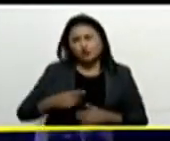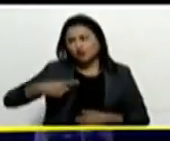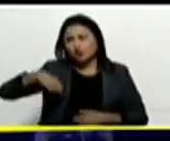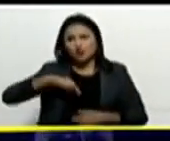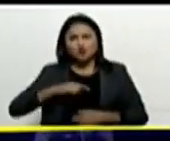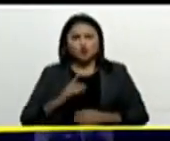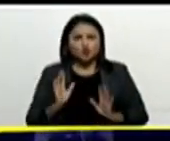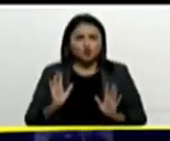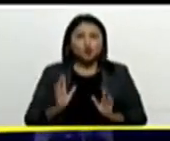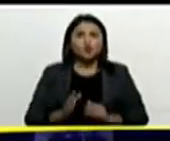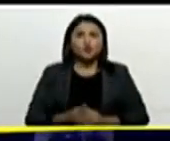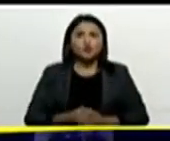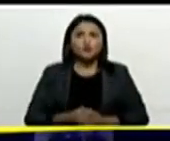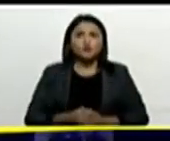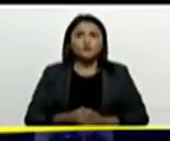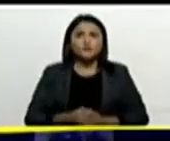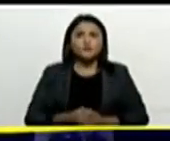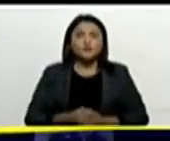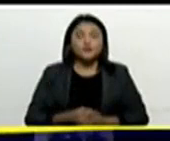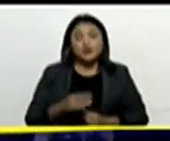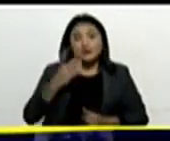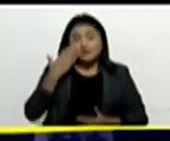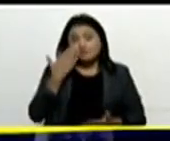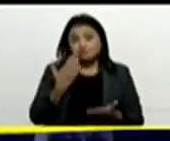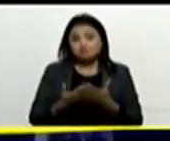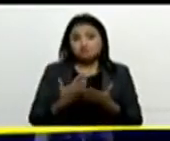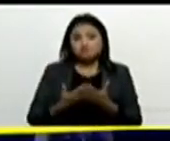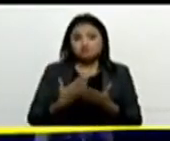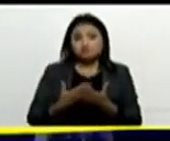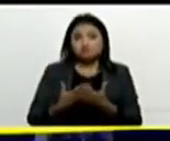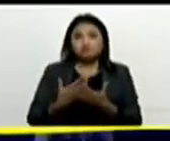que vivimos esa gesta